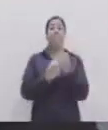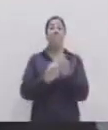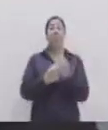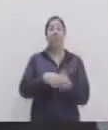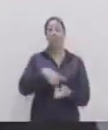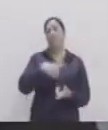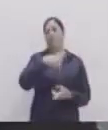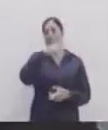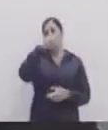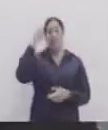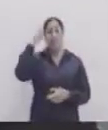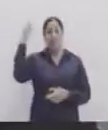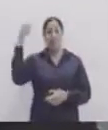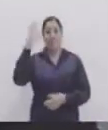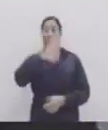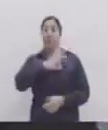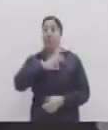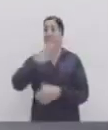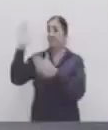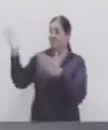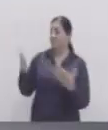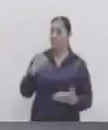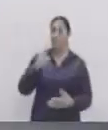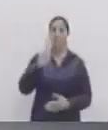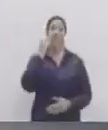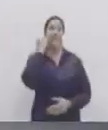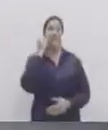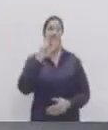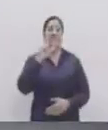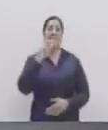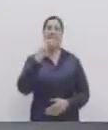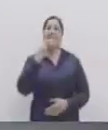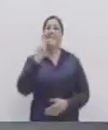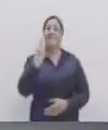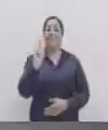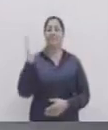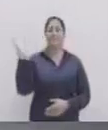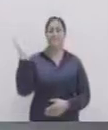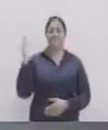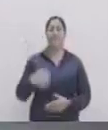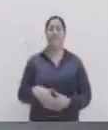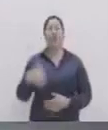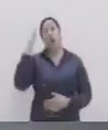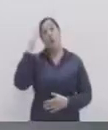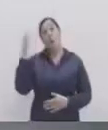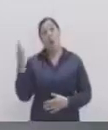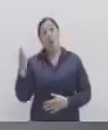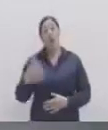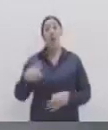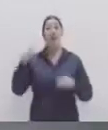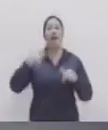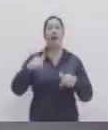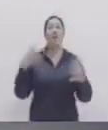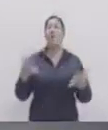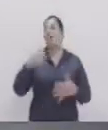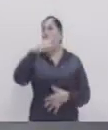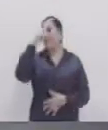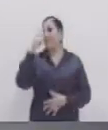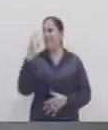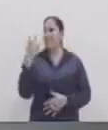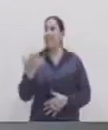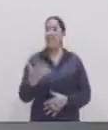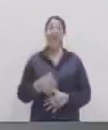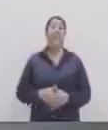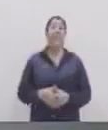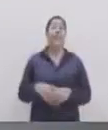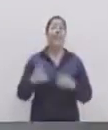la licenciada Vicky Bat. Licenciada, un placer tenerla por acá. ¿Cuál es el tema que vamos a desarrollar hoy? Hola André, el día de hoy